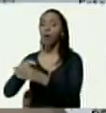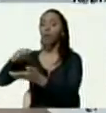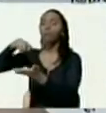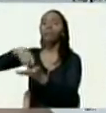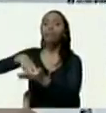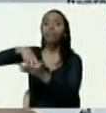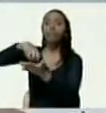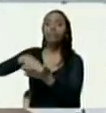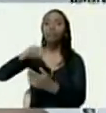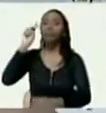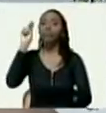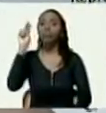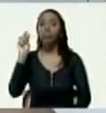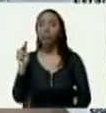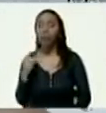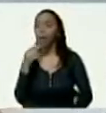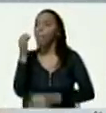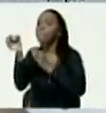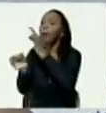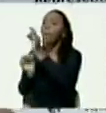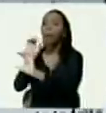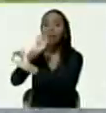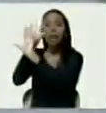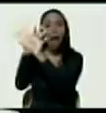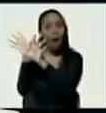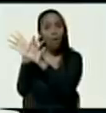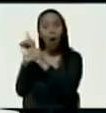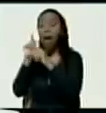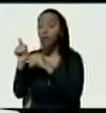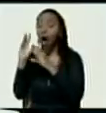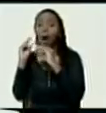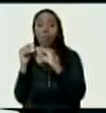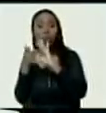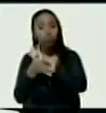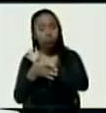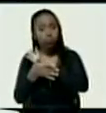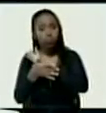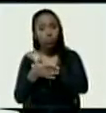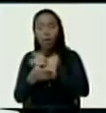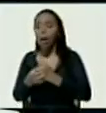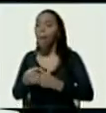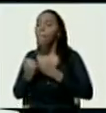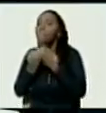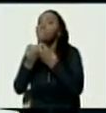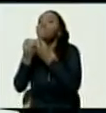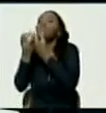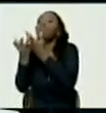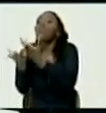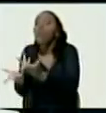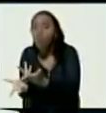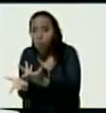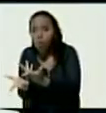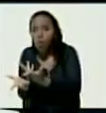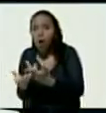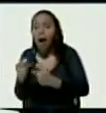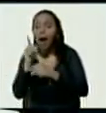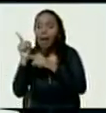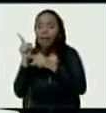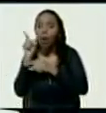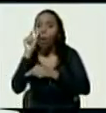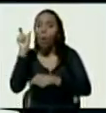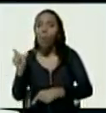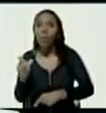días y le rinde cuentas, Elliot Abrams declara ante la agencia Reuters, porque la agencia Reuters lo llama y dice,